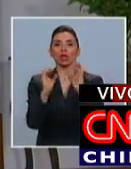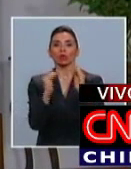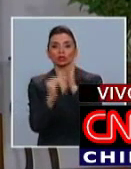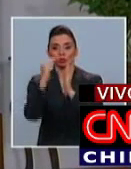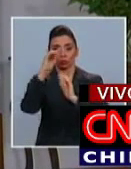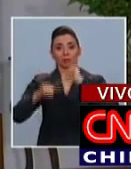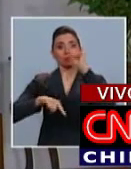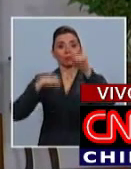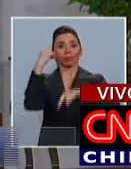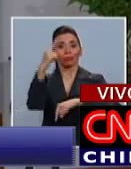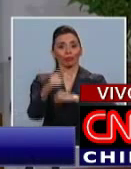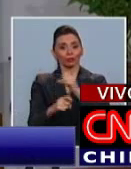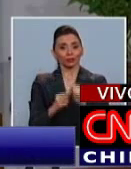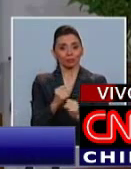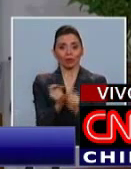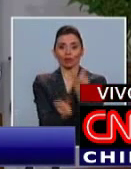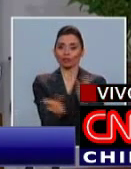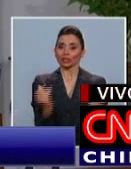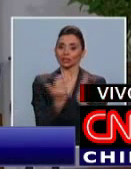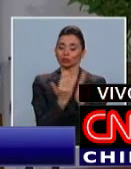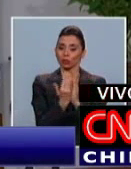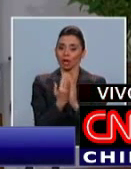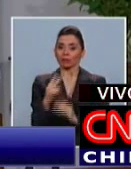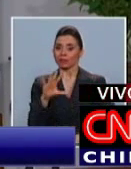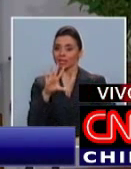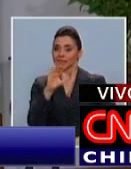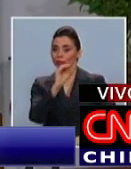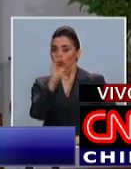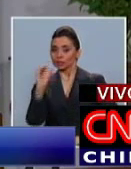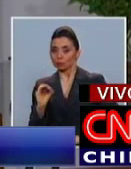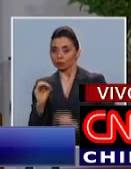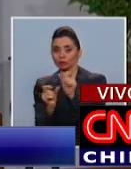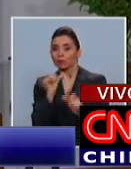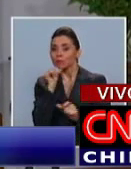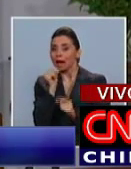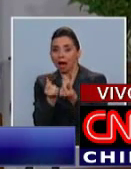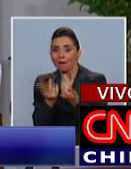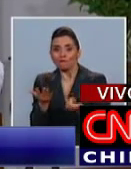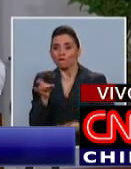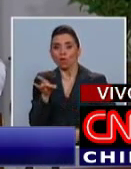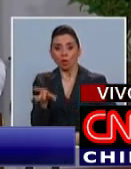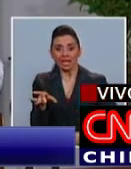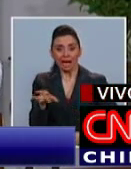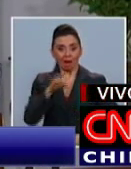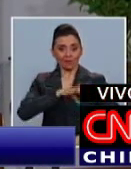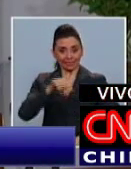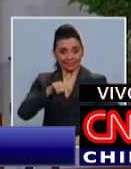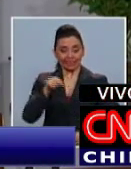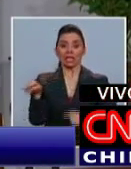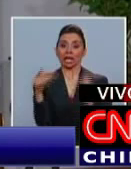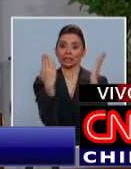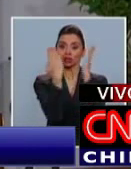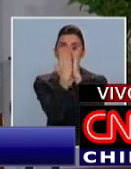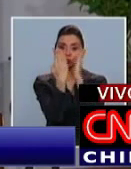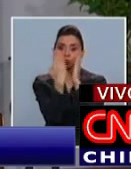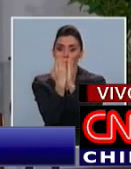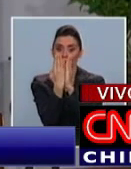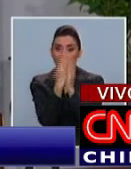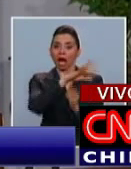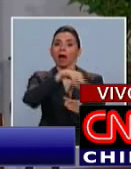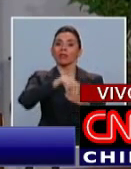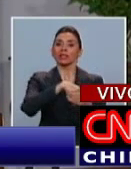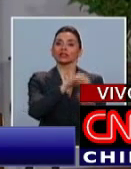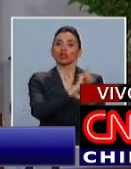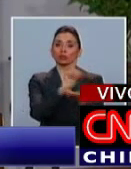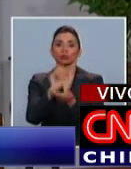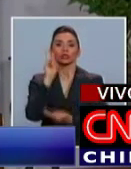El próximo año, los estudiantes que pertenezcan al 50% más vulnerable del país, que estudien en entidades que